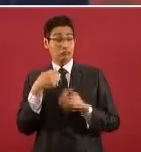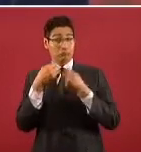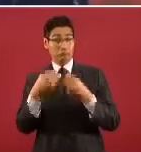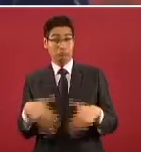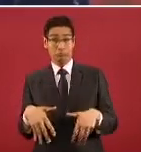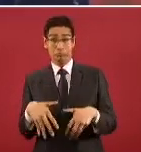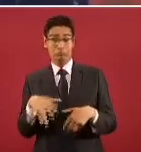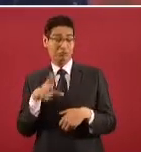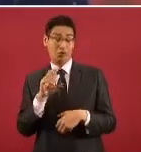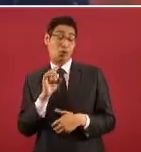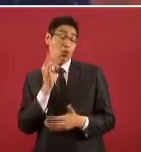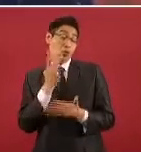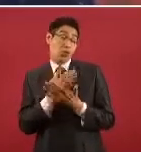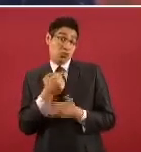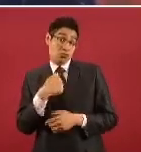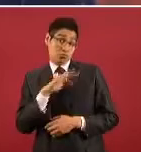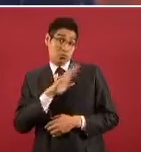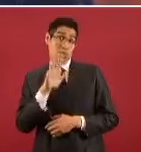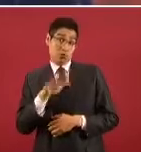Pues solo muerto.